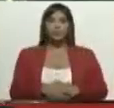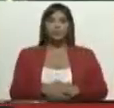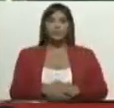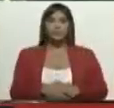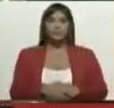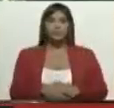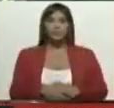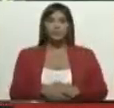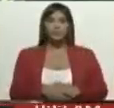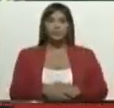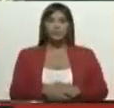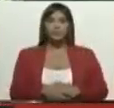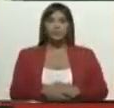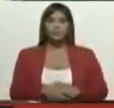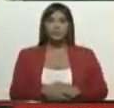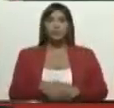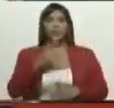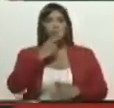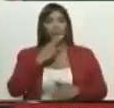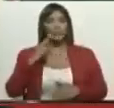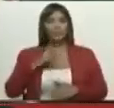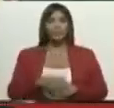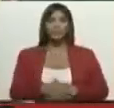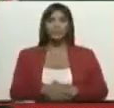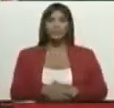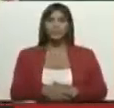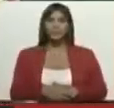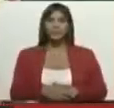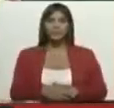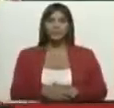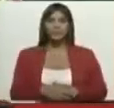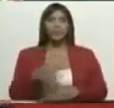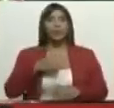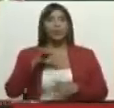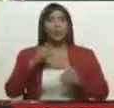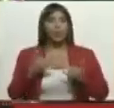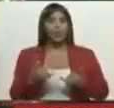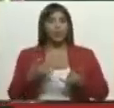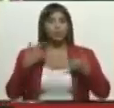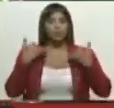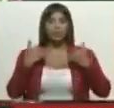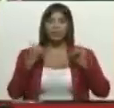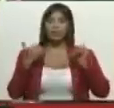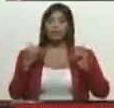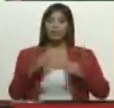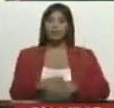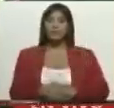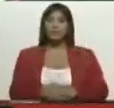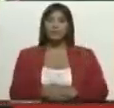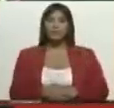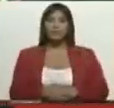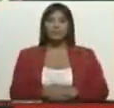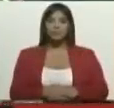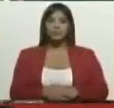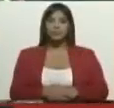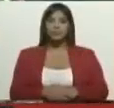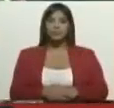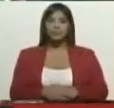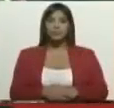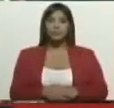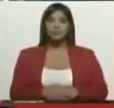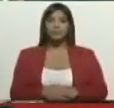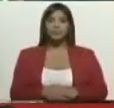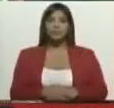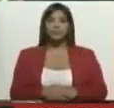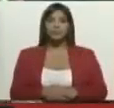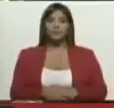del comandante del comando de compromiso espacial integral de la gloriosa fuerza. Y hoy, bueno, estamos celebrando designados este jueves por el presidente de